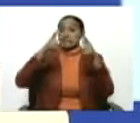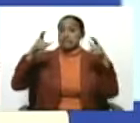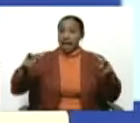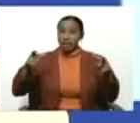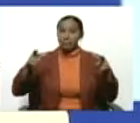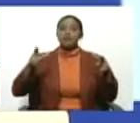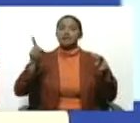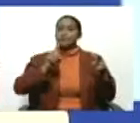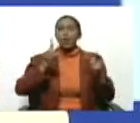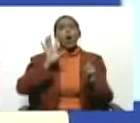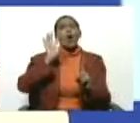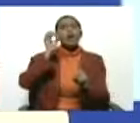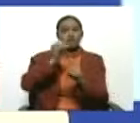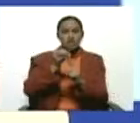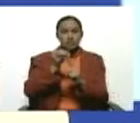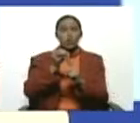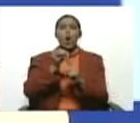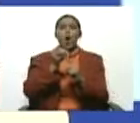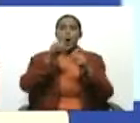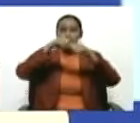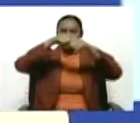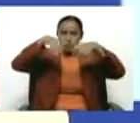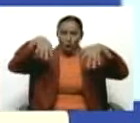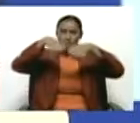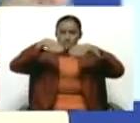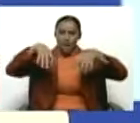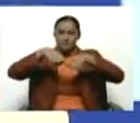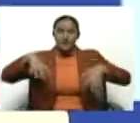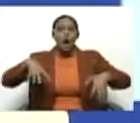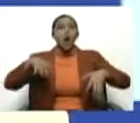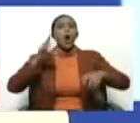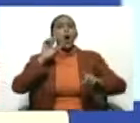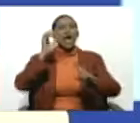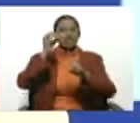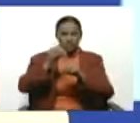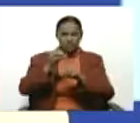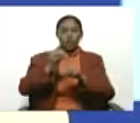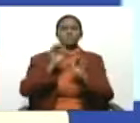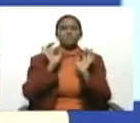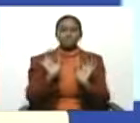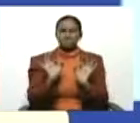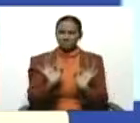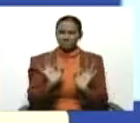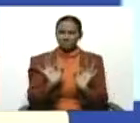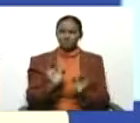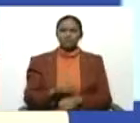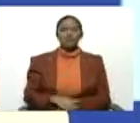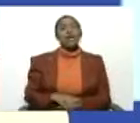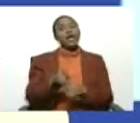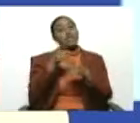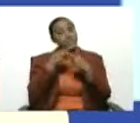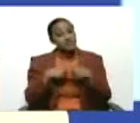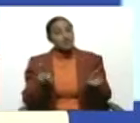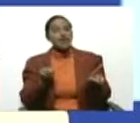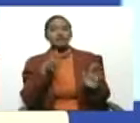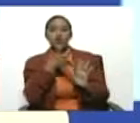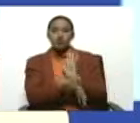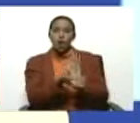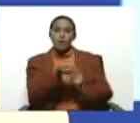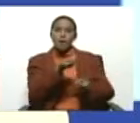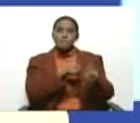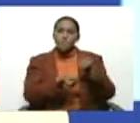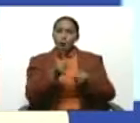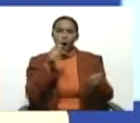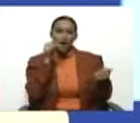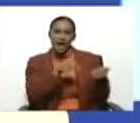también hay otras políticas monetarias para de moderar un poco las